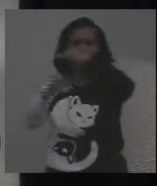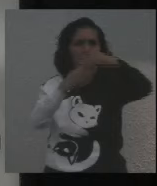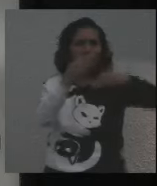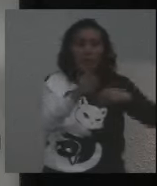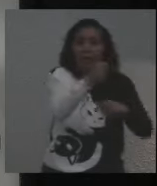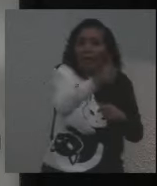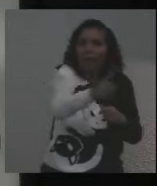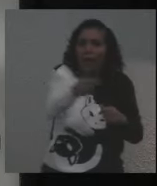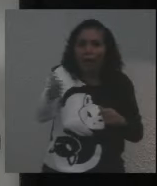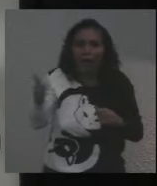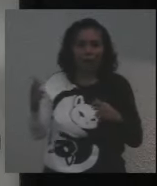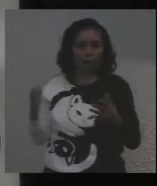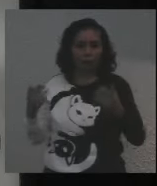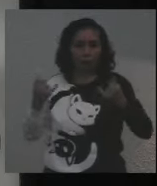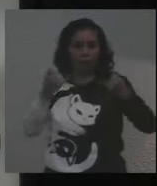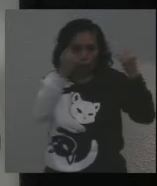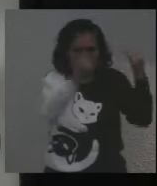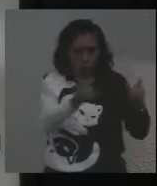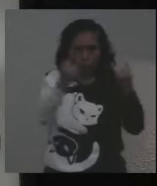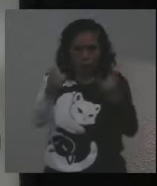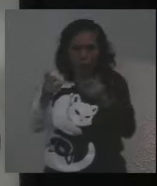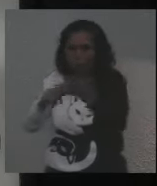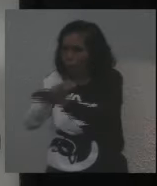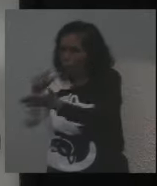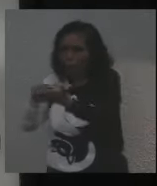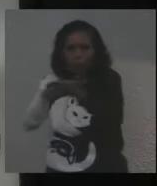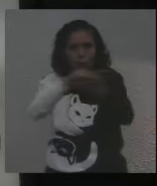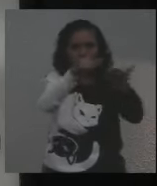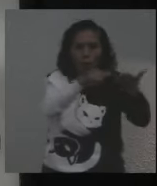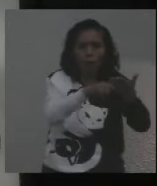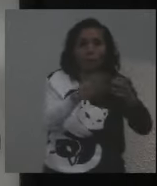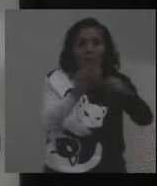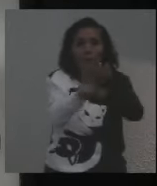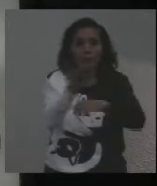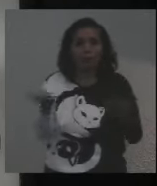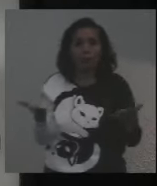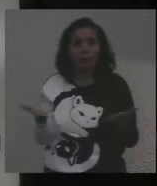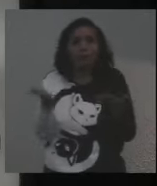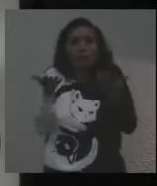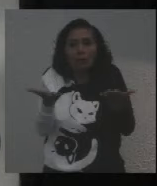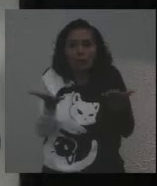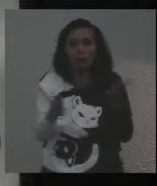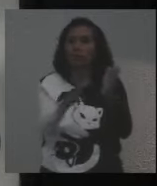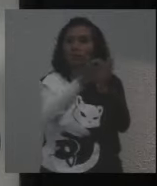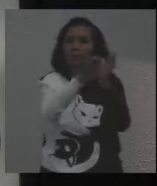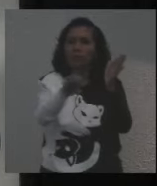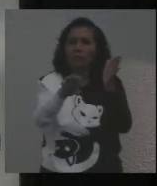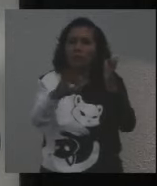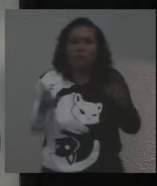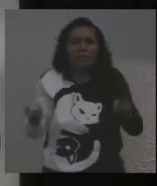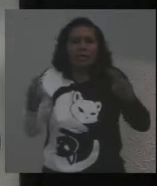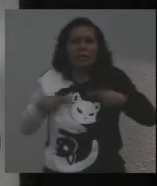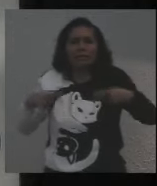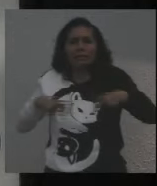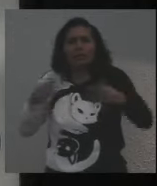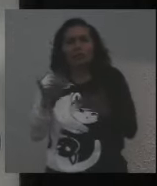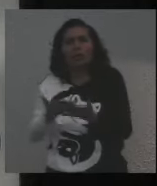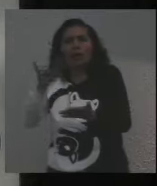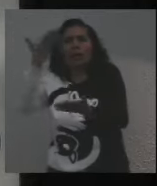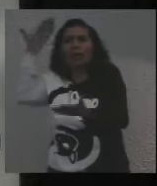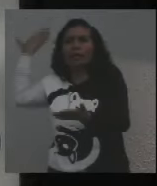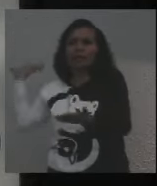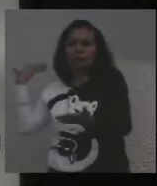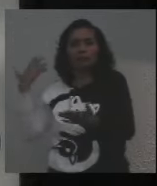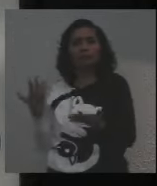cada uno de los rincones de nuestro estado sigamos Pues el ejemplo de aquella generación de quintanarroenses